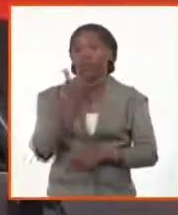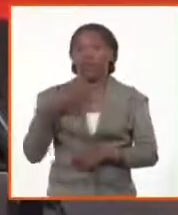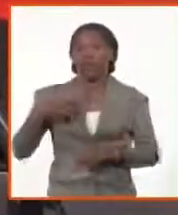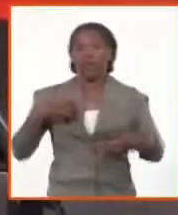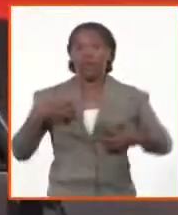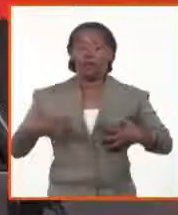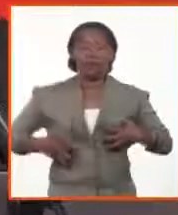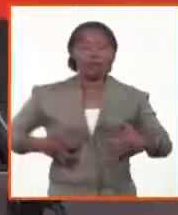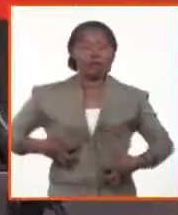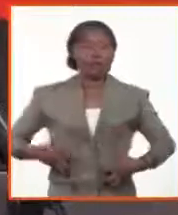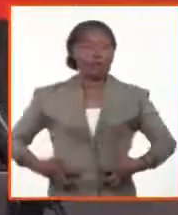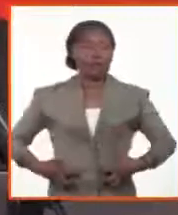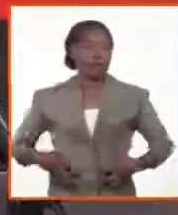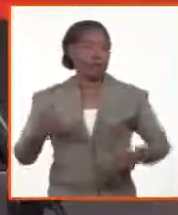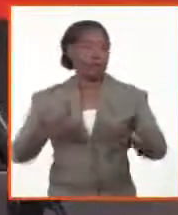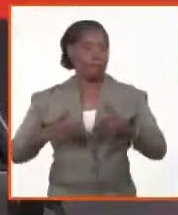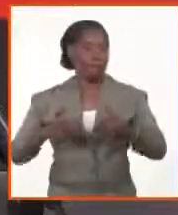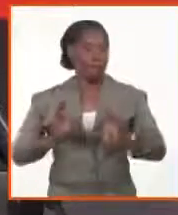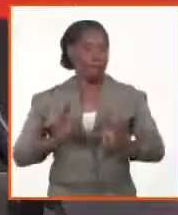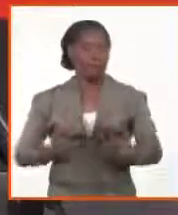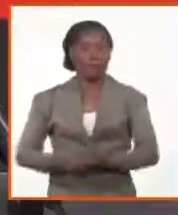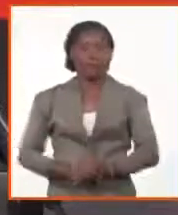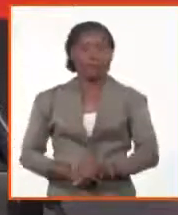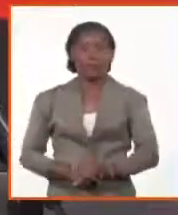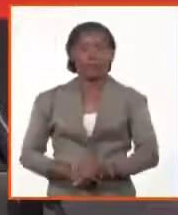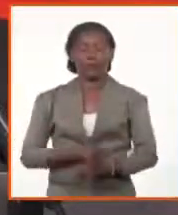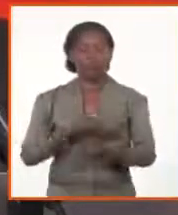vamos a ponerla de la próxima al siguiente